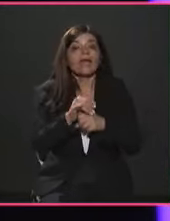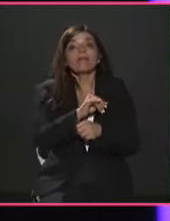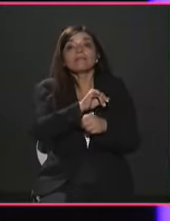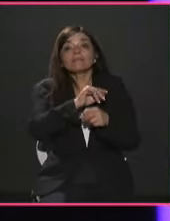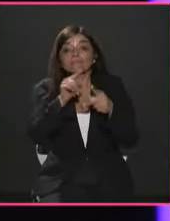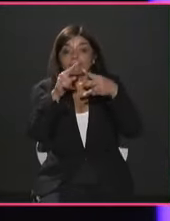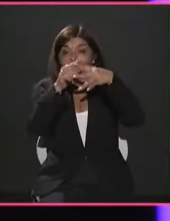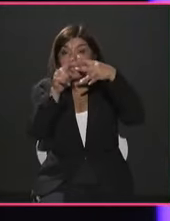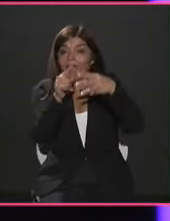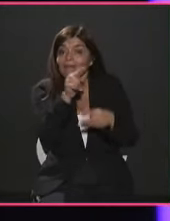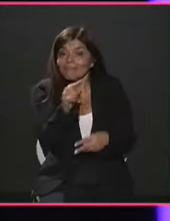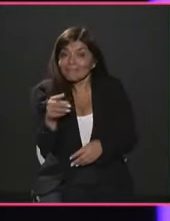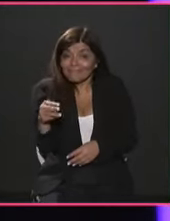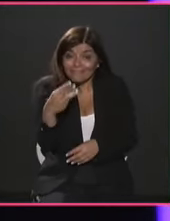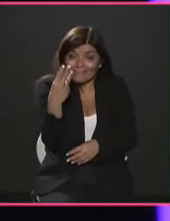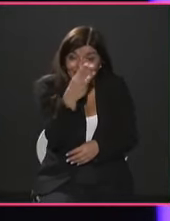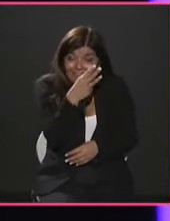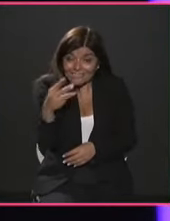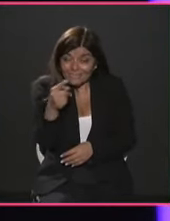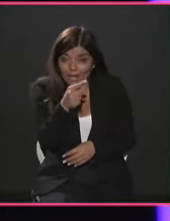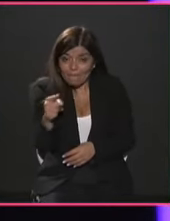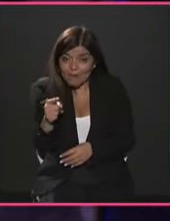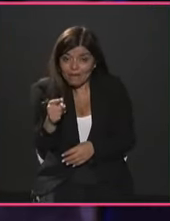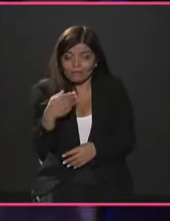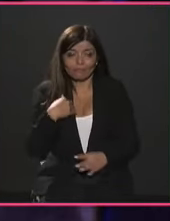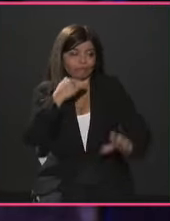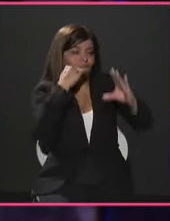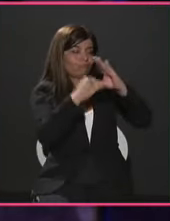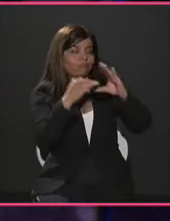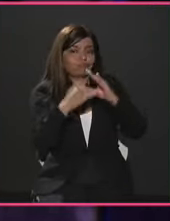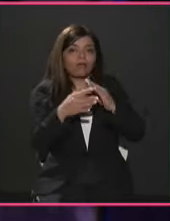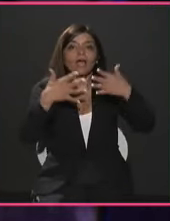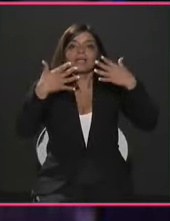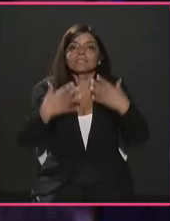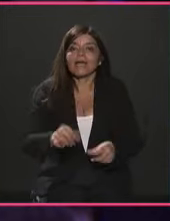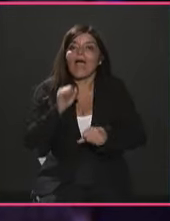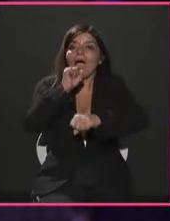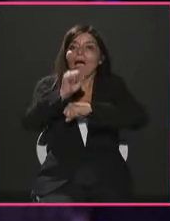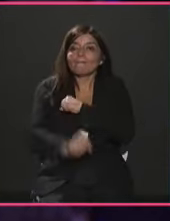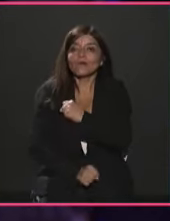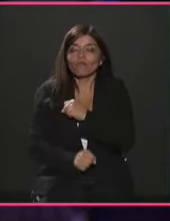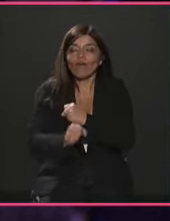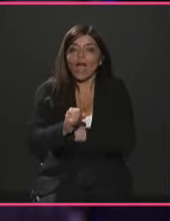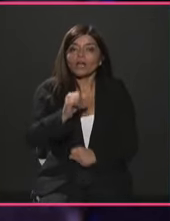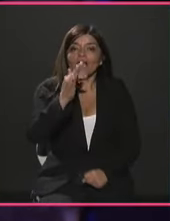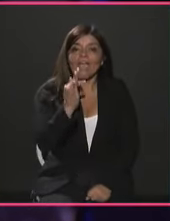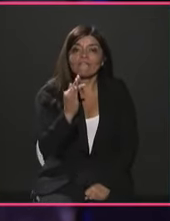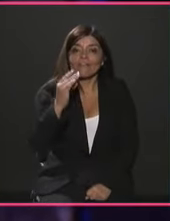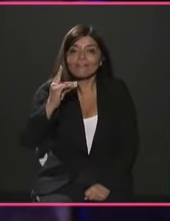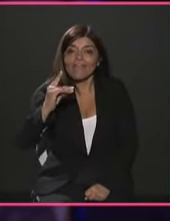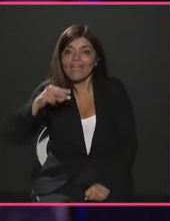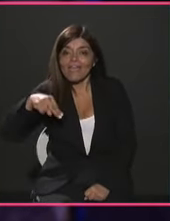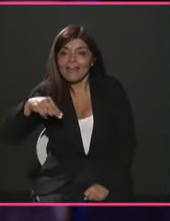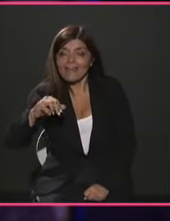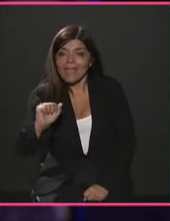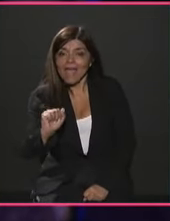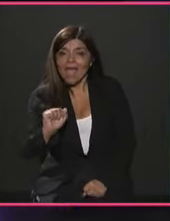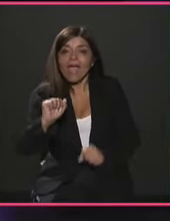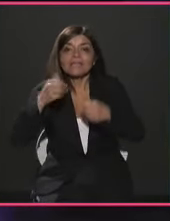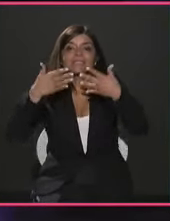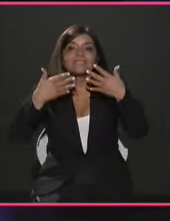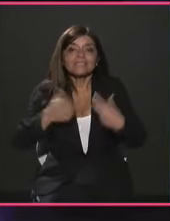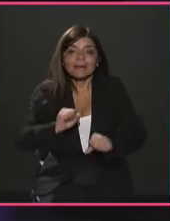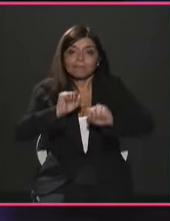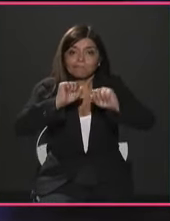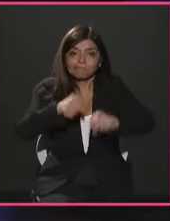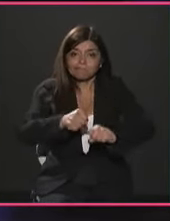tres semanas del primer correo que mandé salía que ya habían aprobado con la fda el tratamiento para un